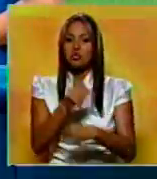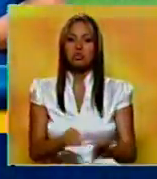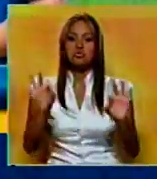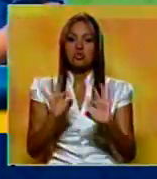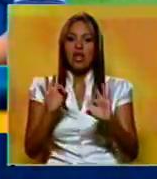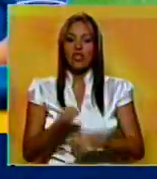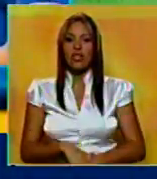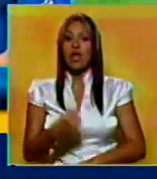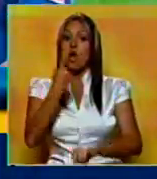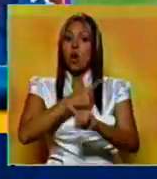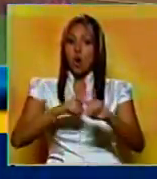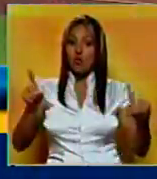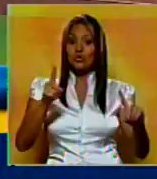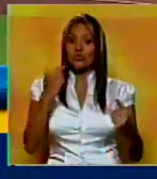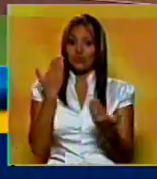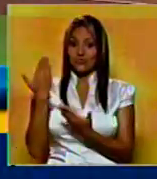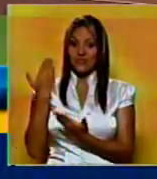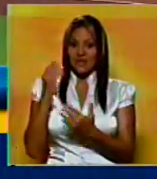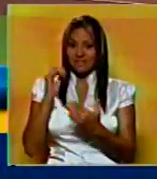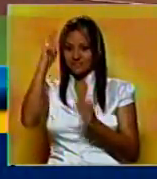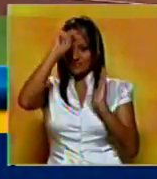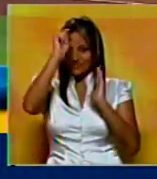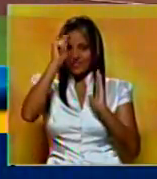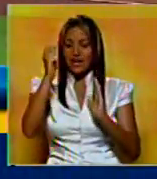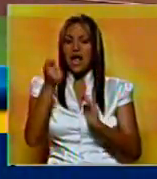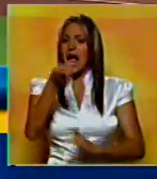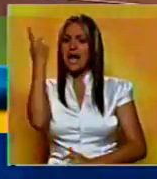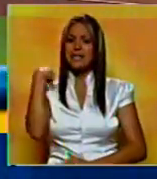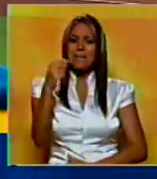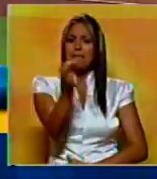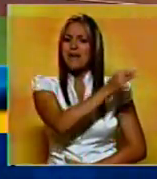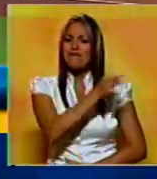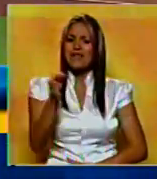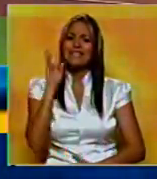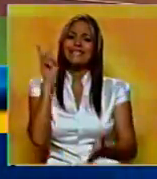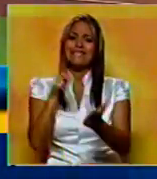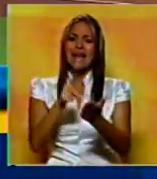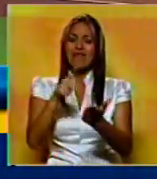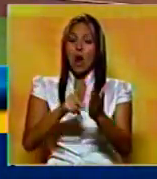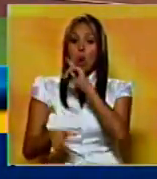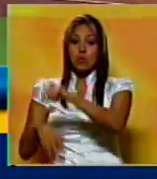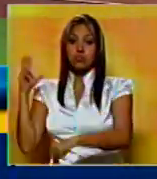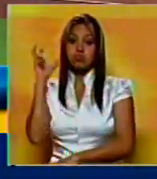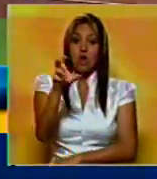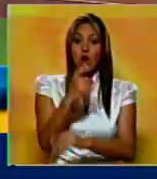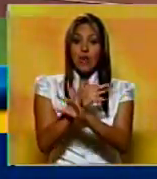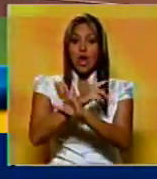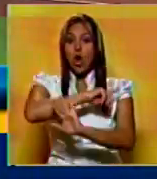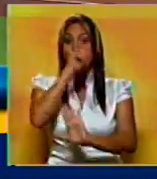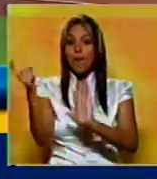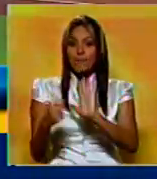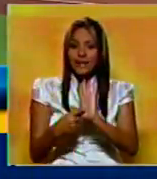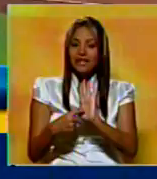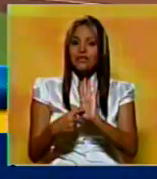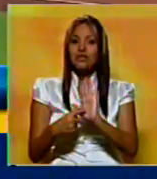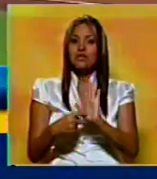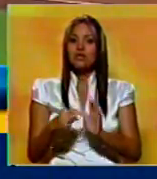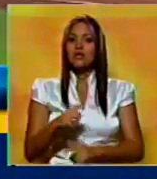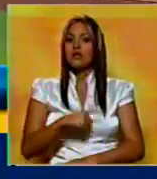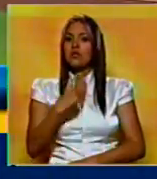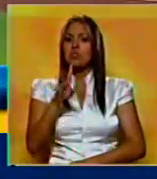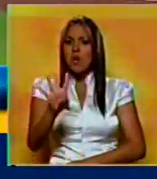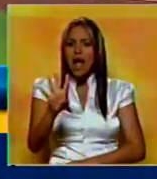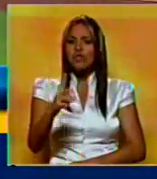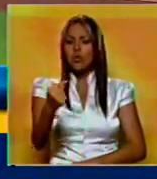Bueno, hablamos de otro Martín. Martín Pérez, ahí lo tenemos. Ayer tuvo una sensacional actuación, lanzó su primer juego completo en la Gran Carpa. El criollo apenas permitió